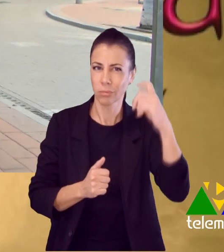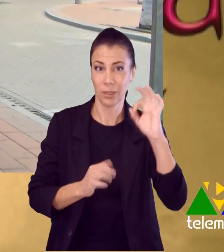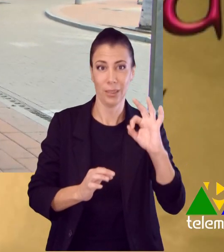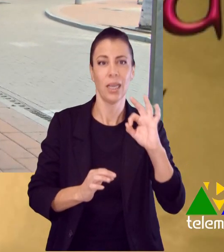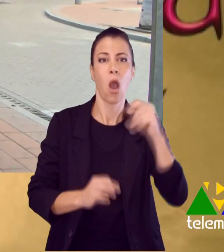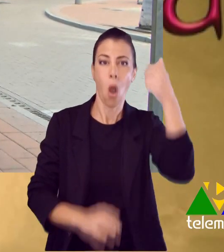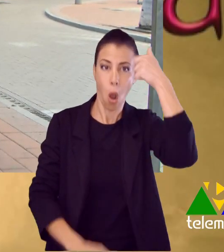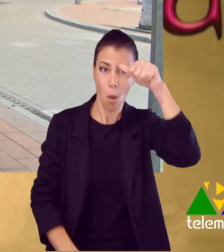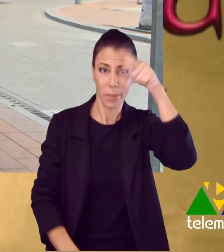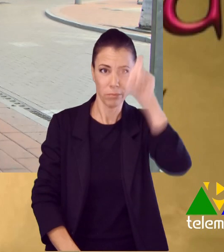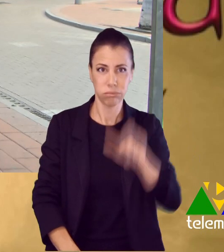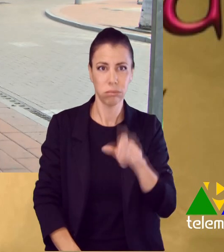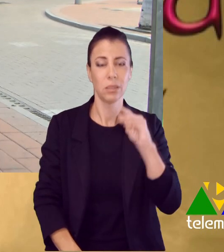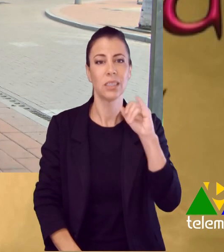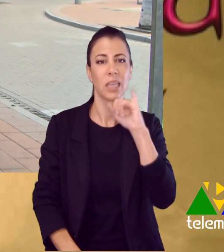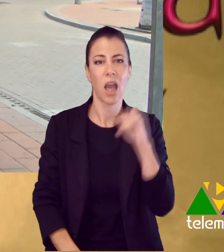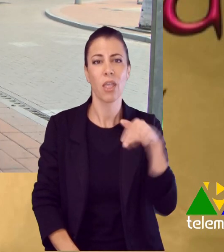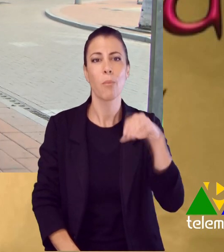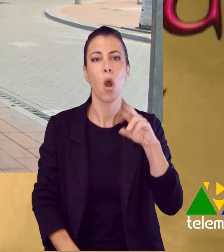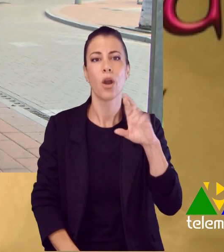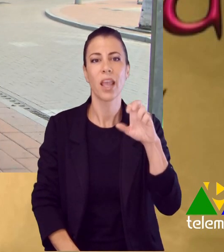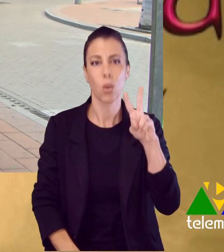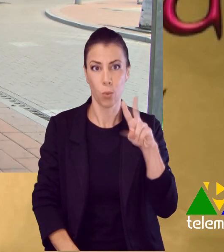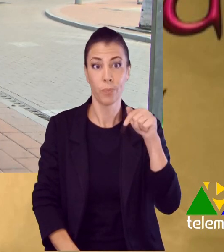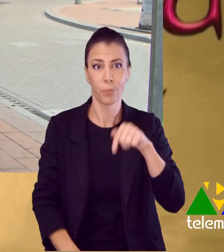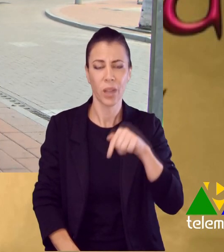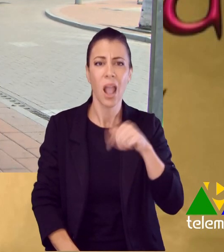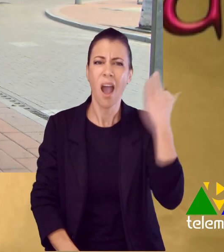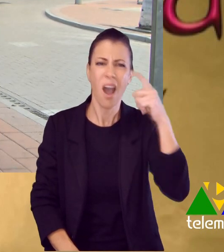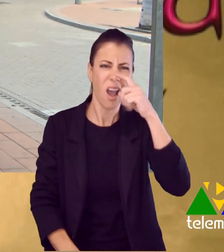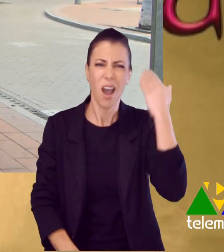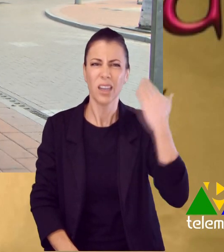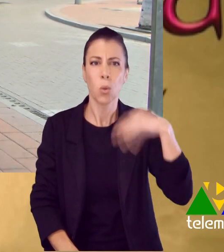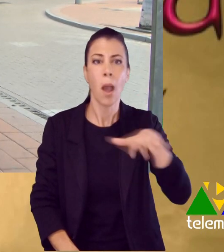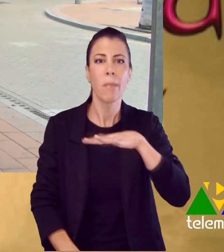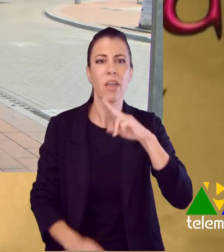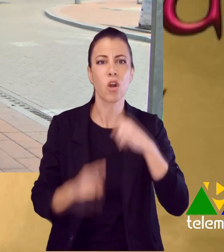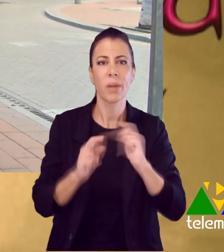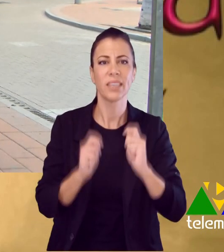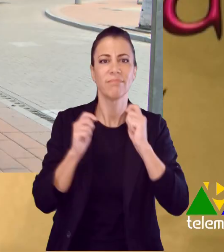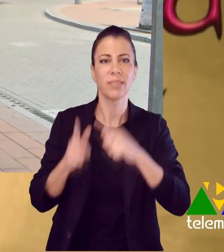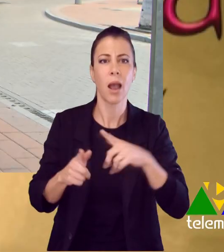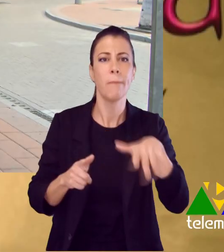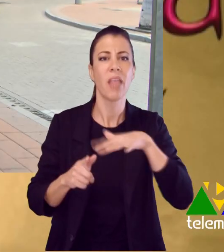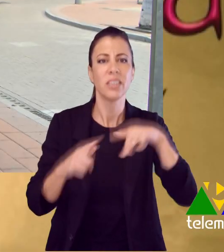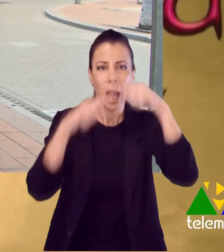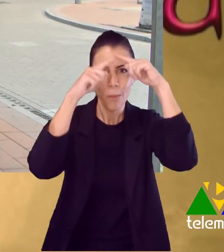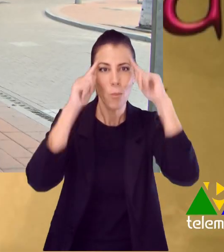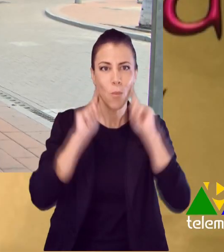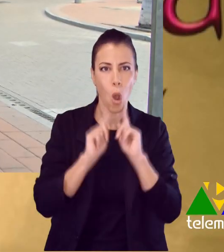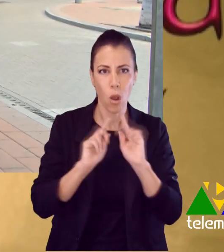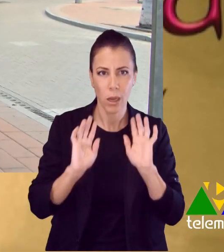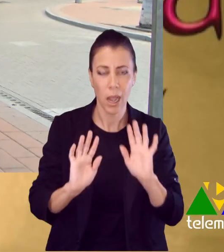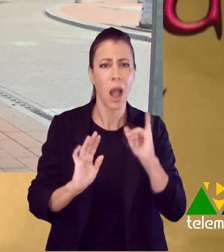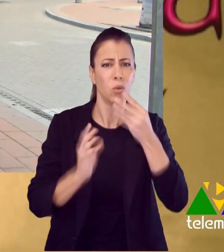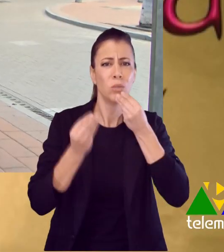Moreu. Antiguamente esta plaza se conocía como el nombre de Placeta de la Monja. La Placeta de la Monja. ¿No? Había una